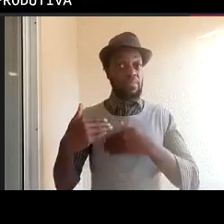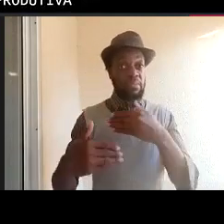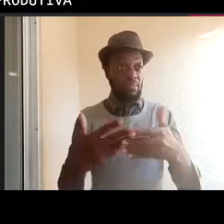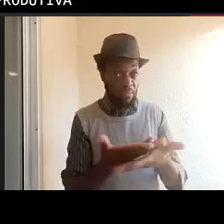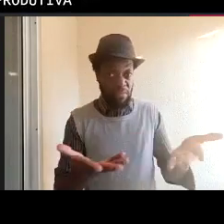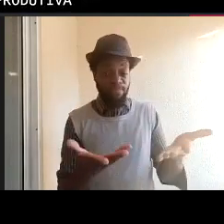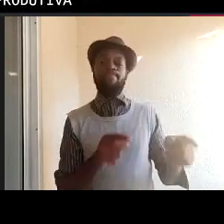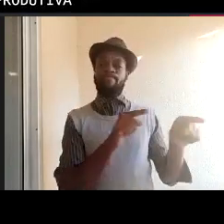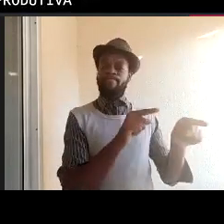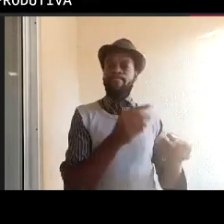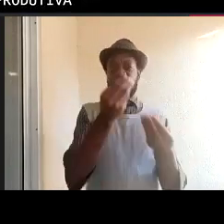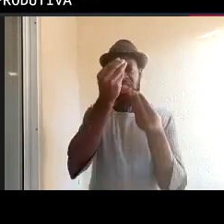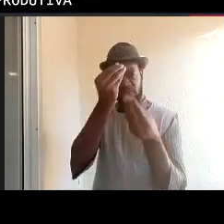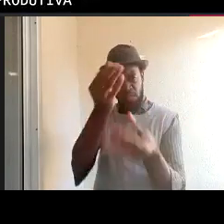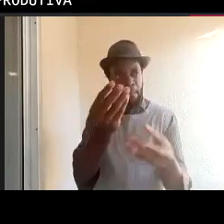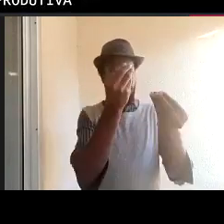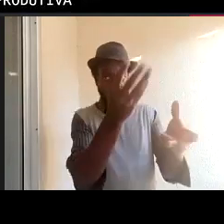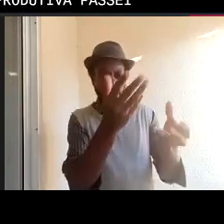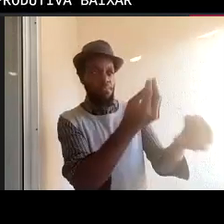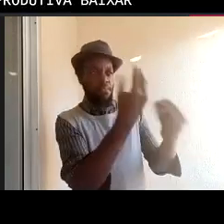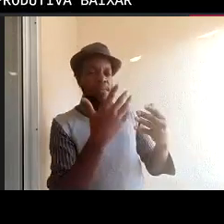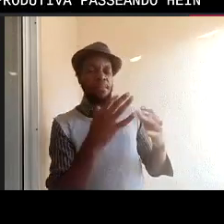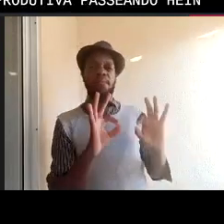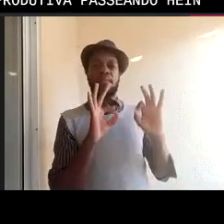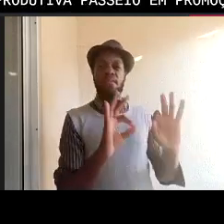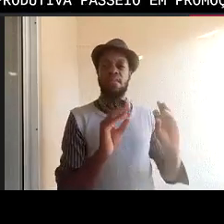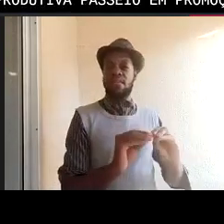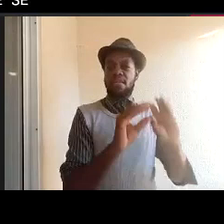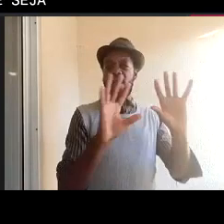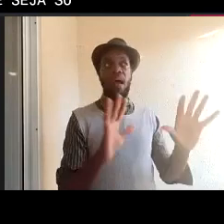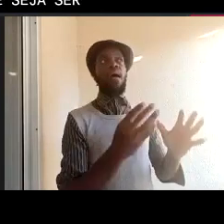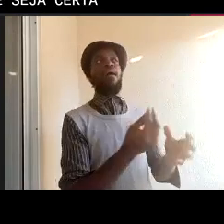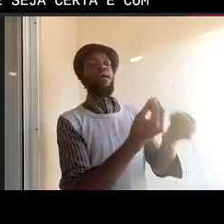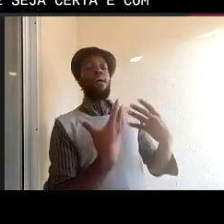basadas en información precisa y confidencial.